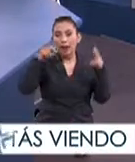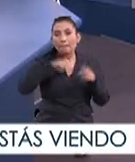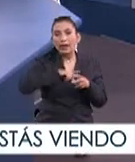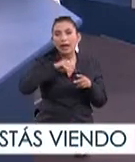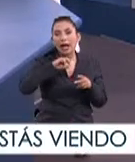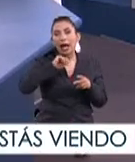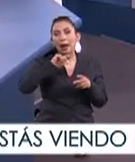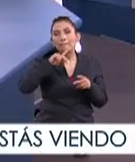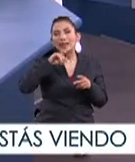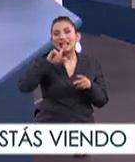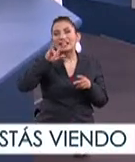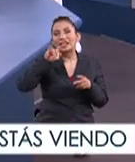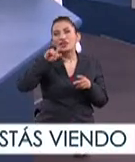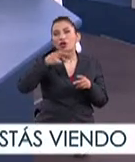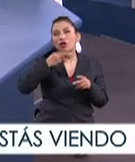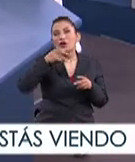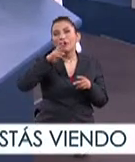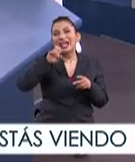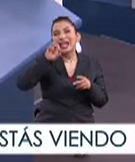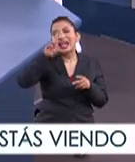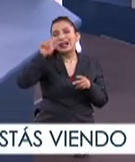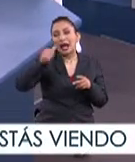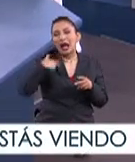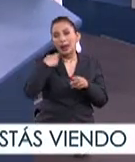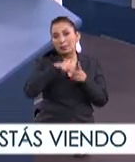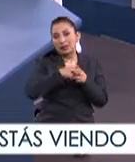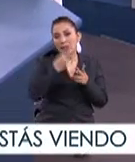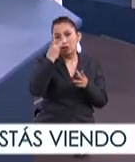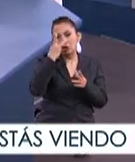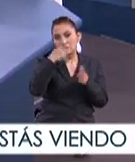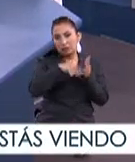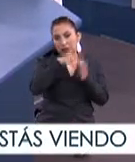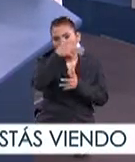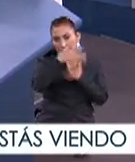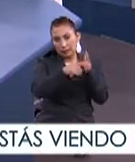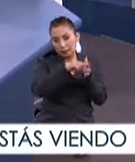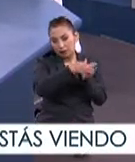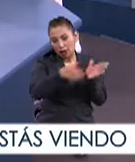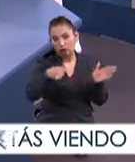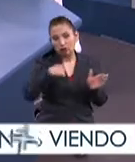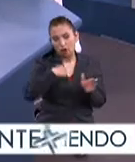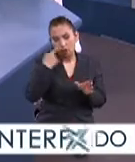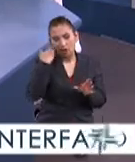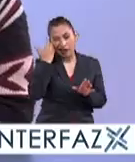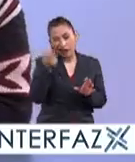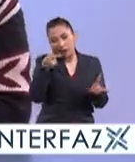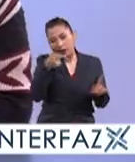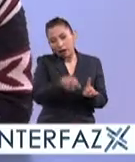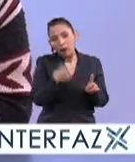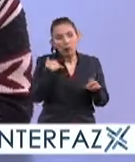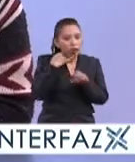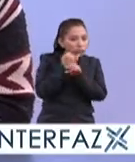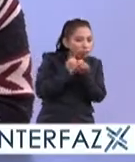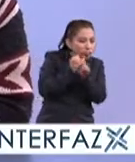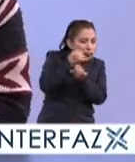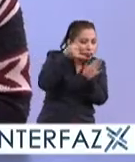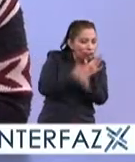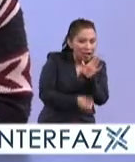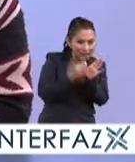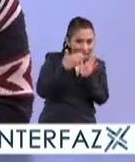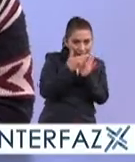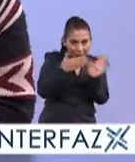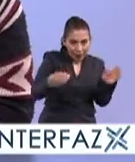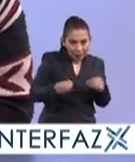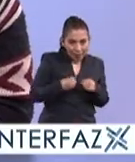Guerra. El proyecto Mi Apellido Guerra surge en el año 2015. Yo tenía la intención de indagar en esta etapa